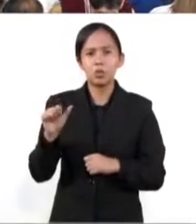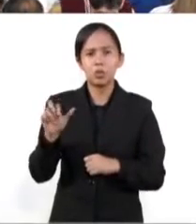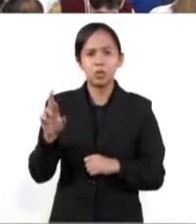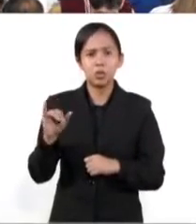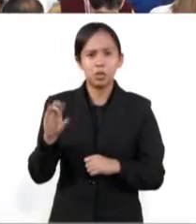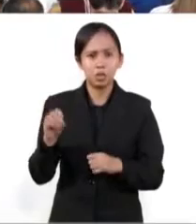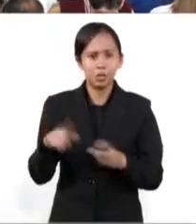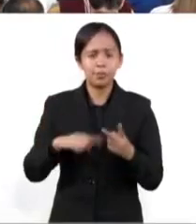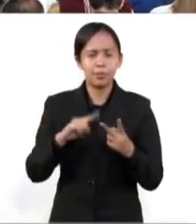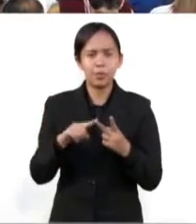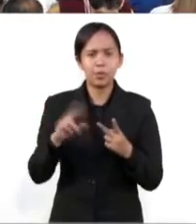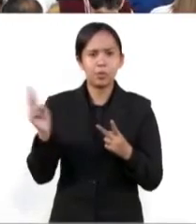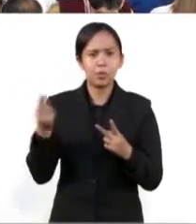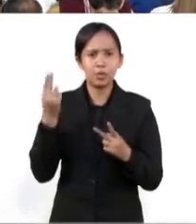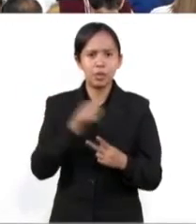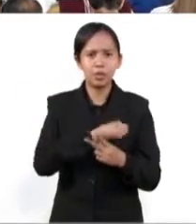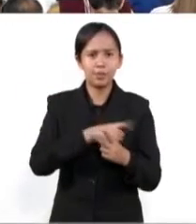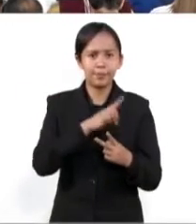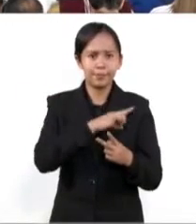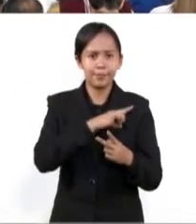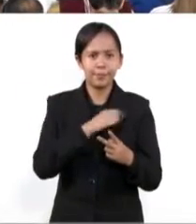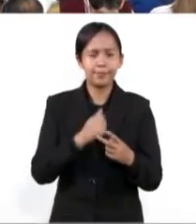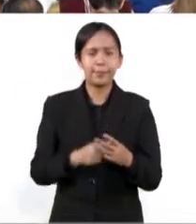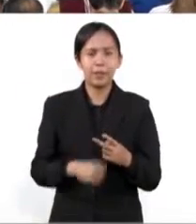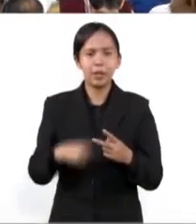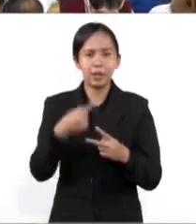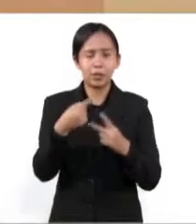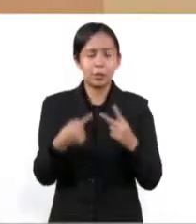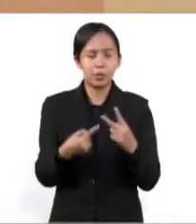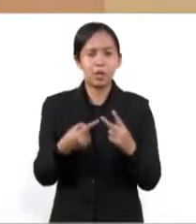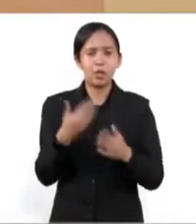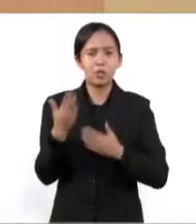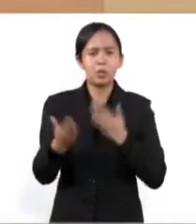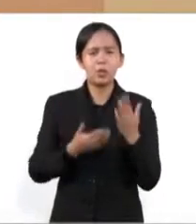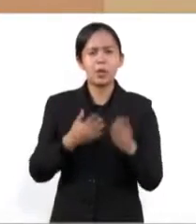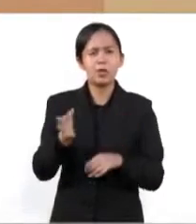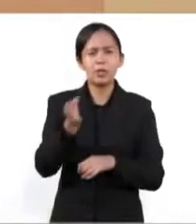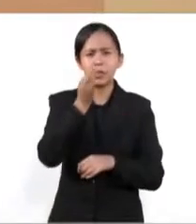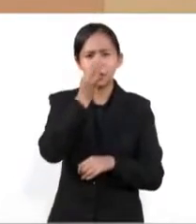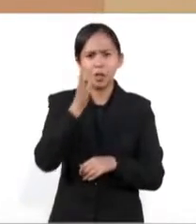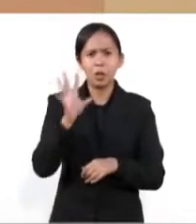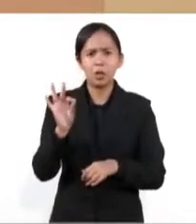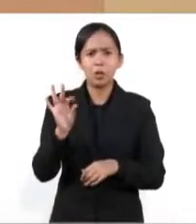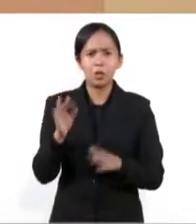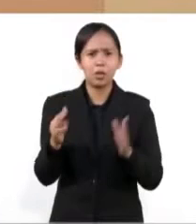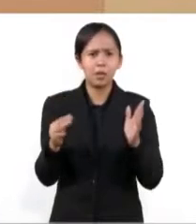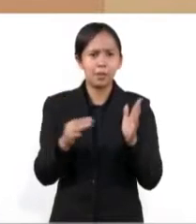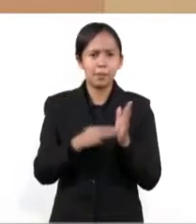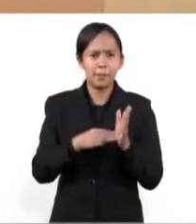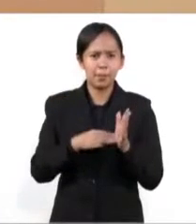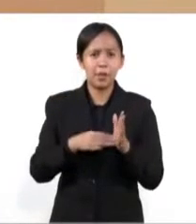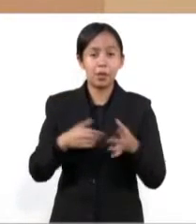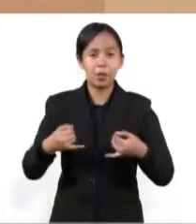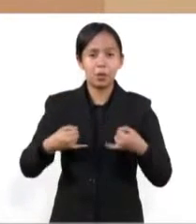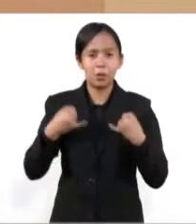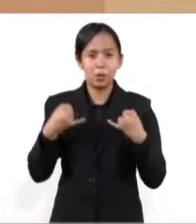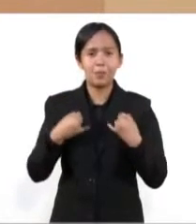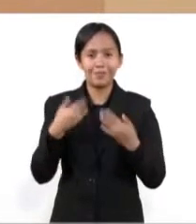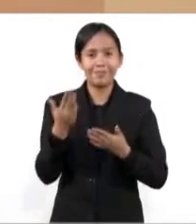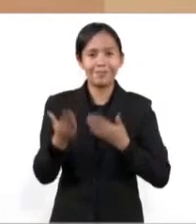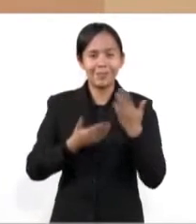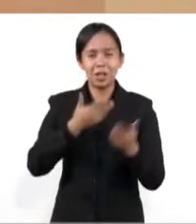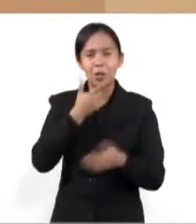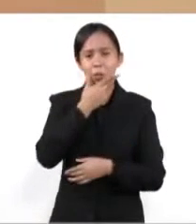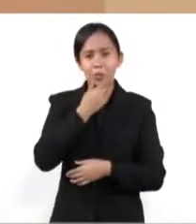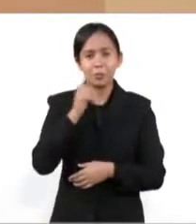Castellanos y la Universidad de la Salud, donde ya estudian cerca de 40,000 jóvenes